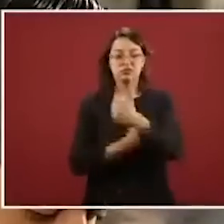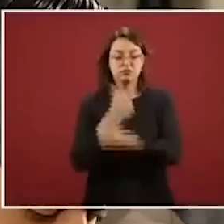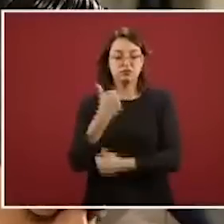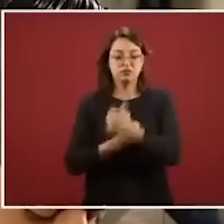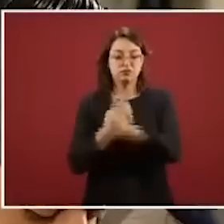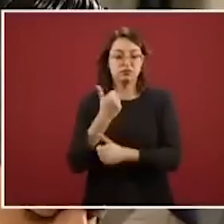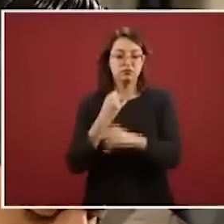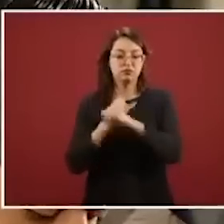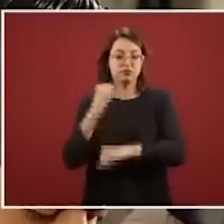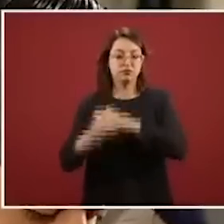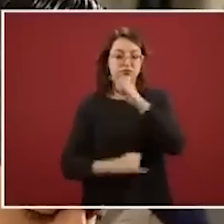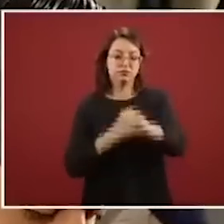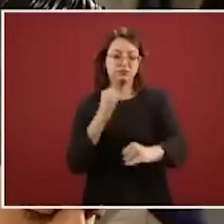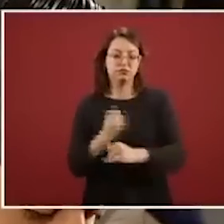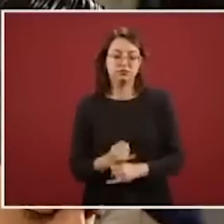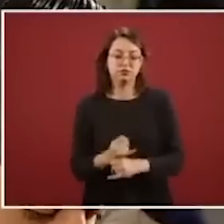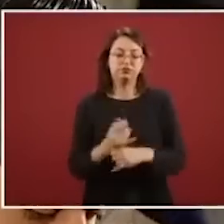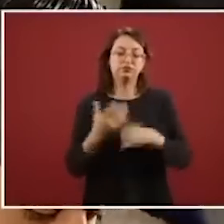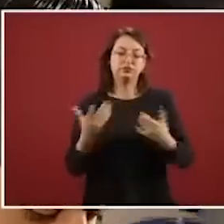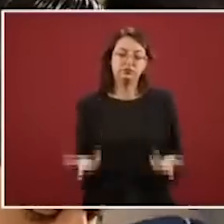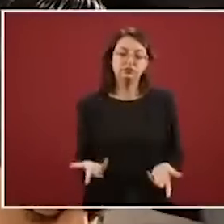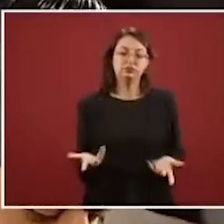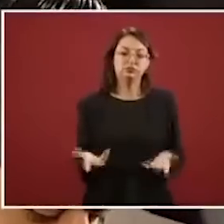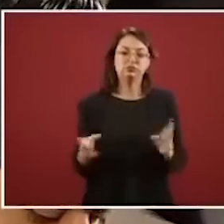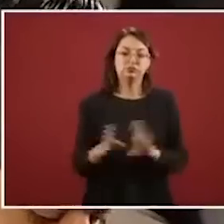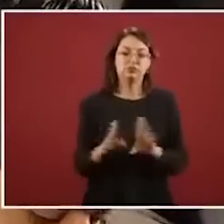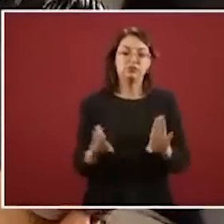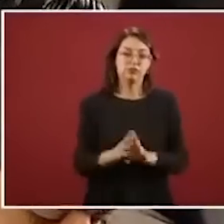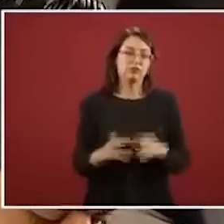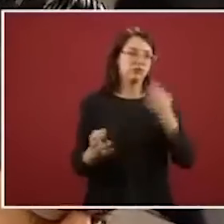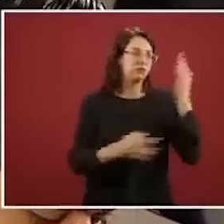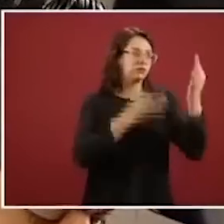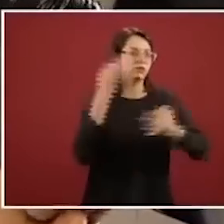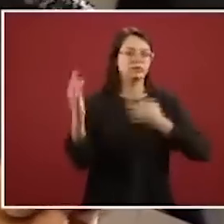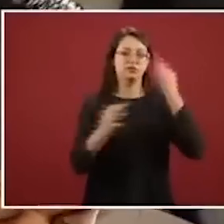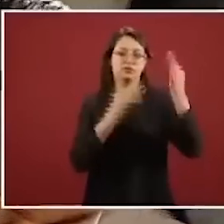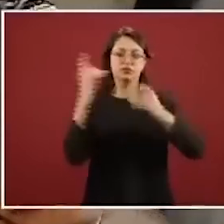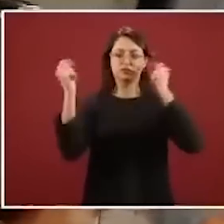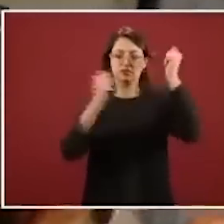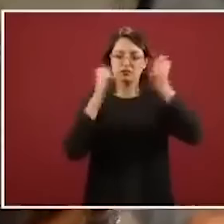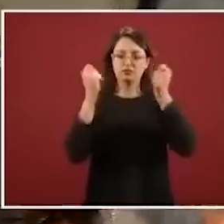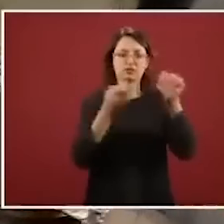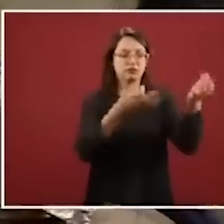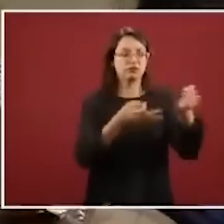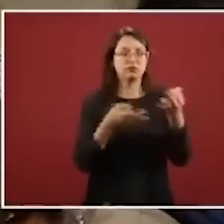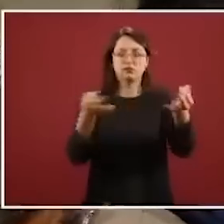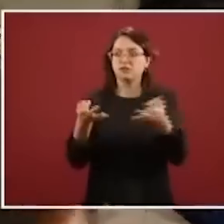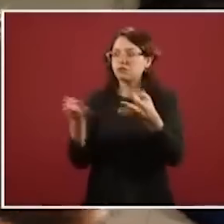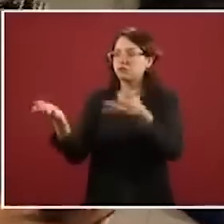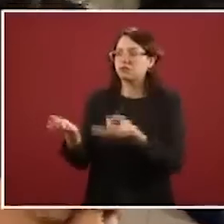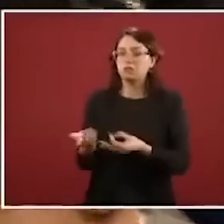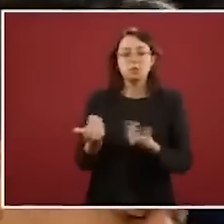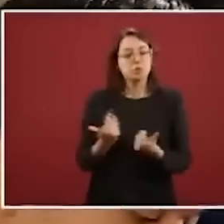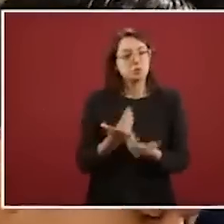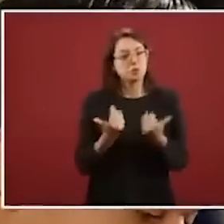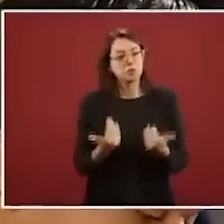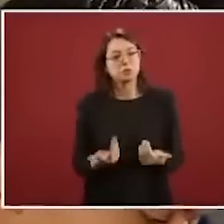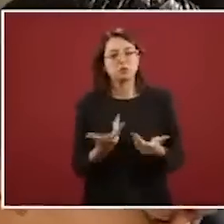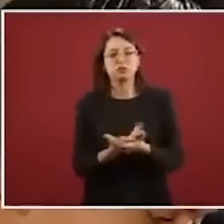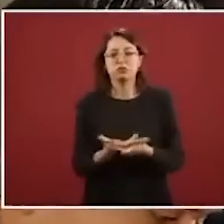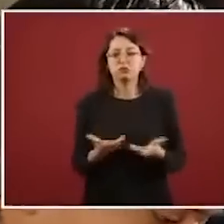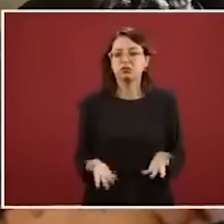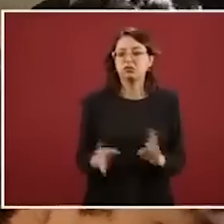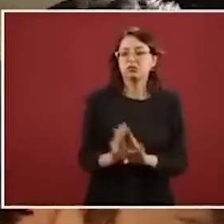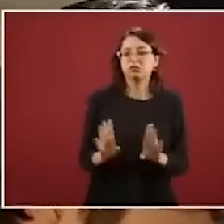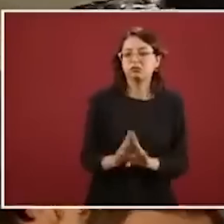competencia internacional se da a través de la mercadotecnia turística. ¿Qué acciones en todo caso se van a tomar en esos